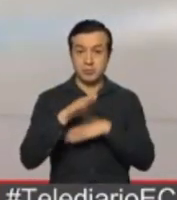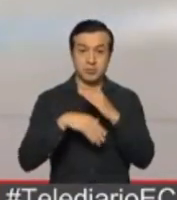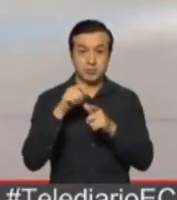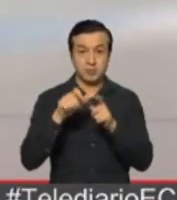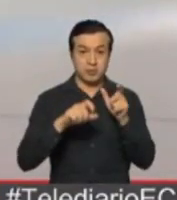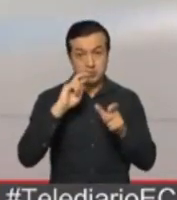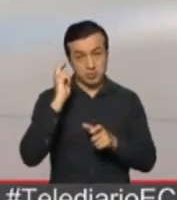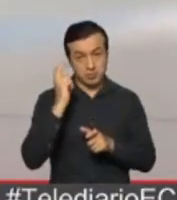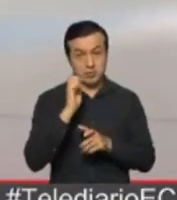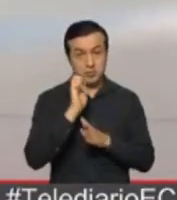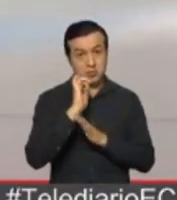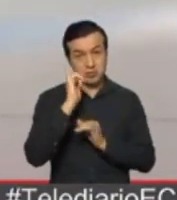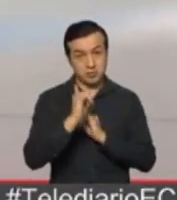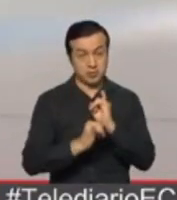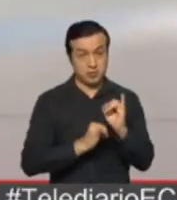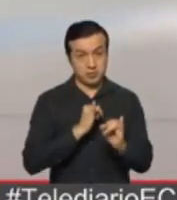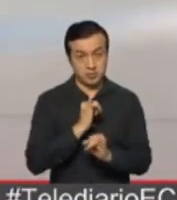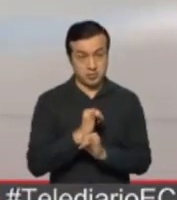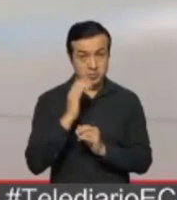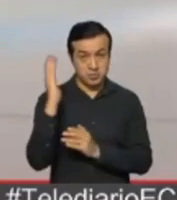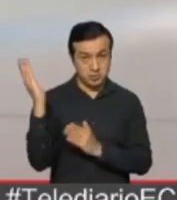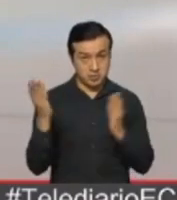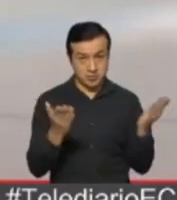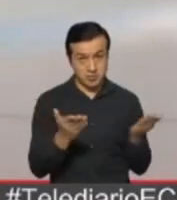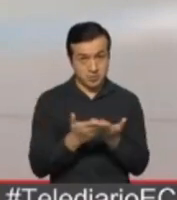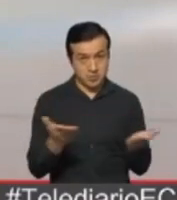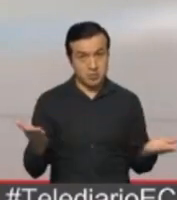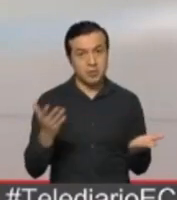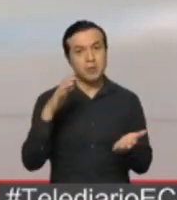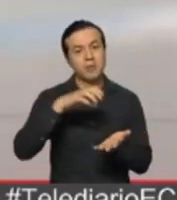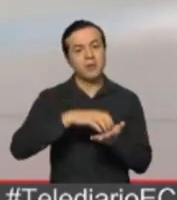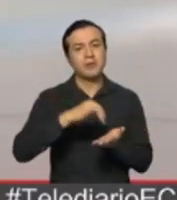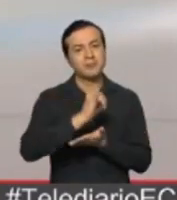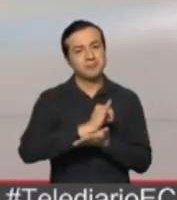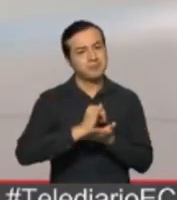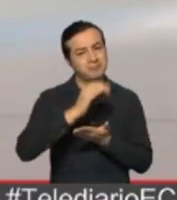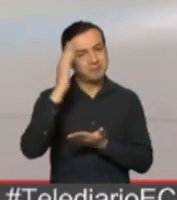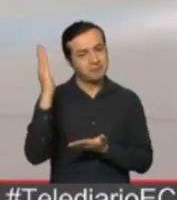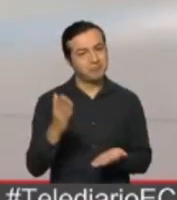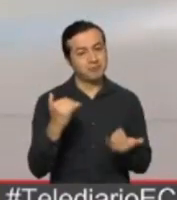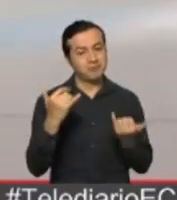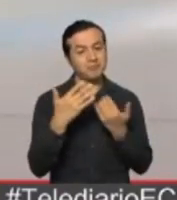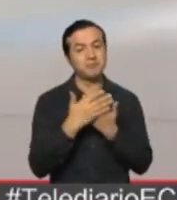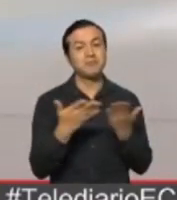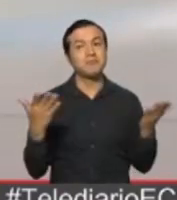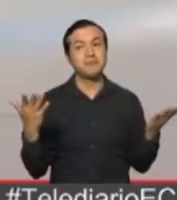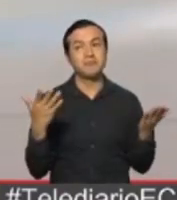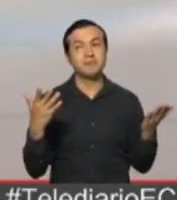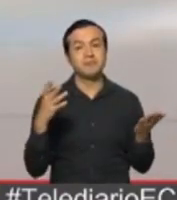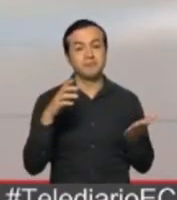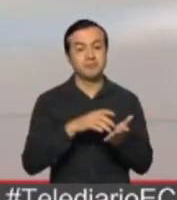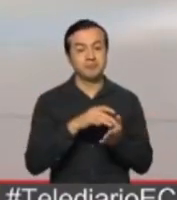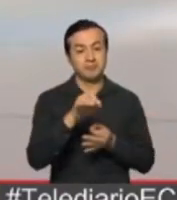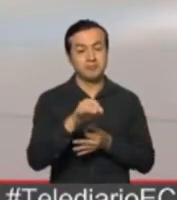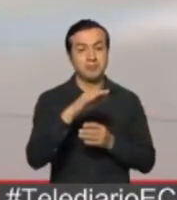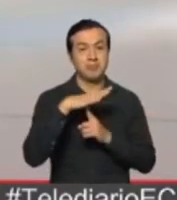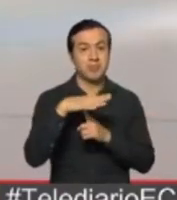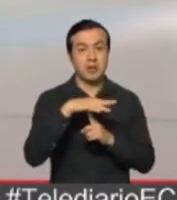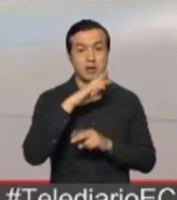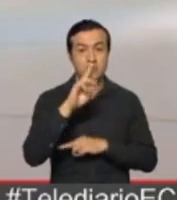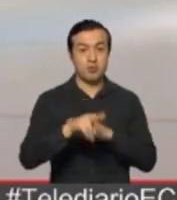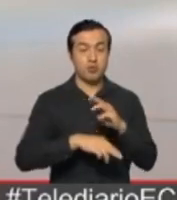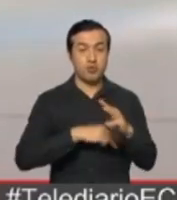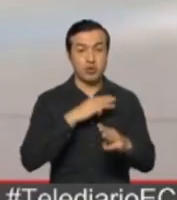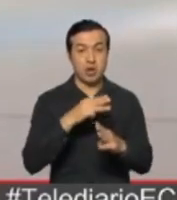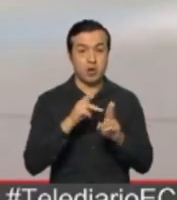los turistas nacionales y extranjeros a que visiten la provincia de imbabura que ahora ha sido denominada también como parque mundial por la unesco